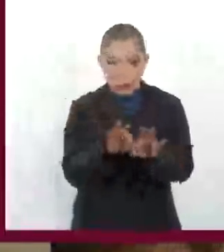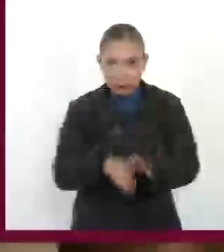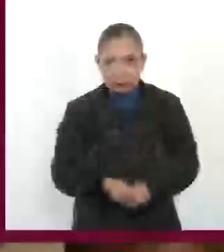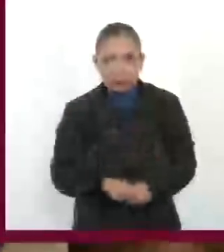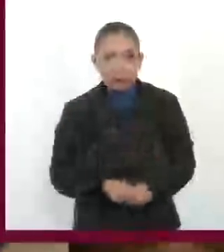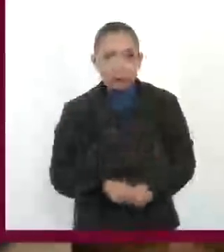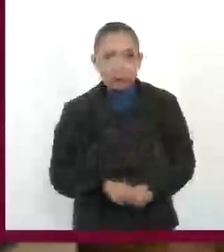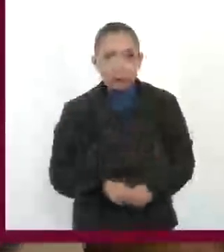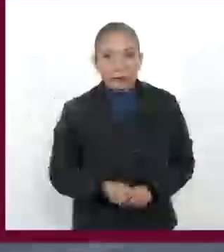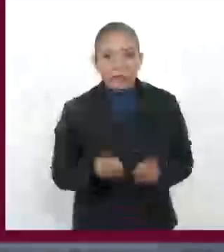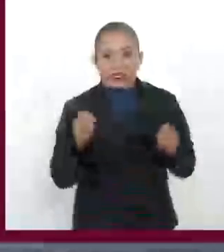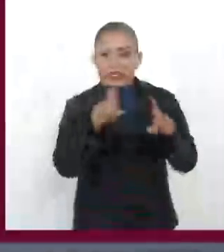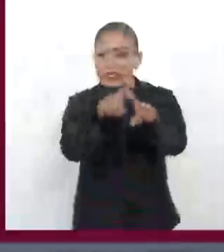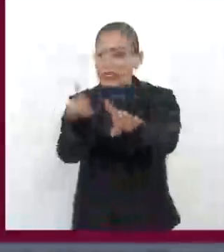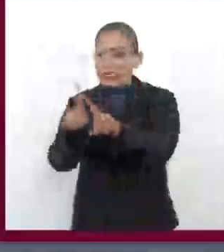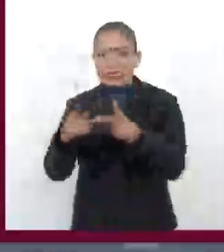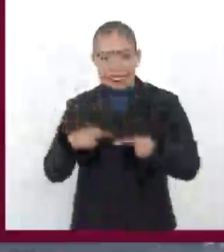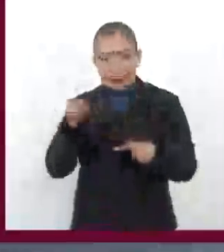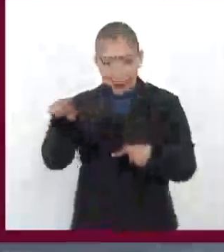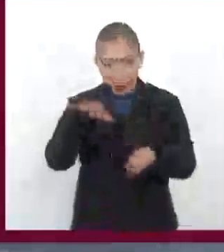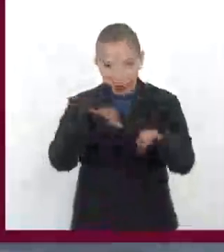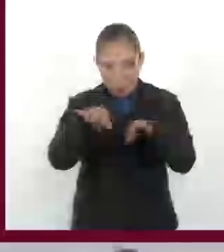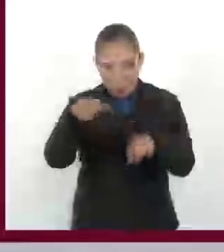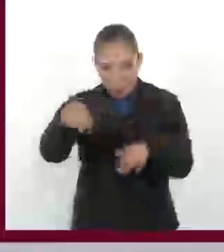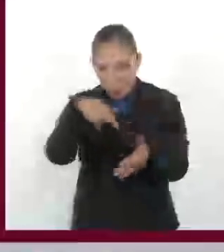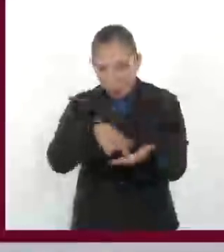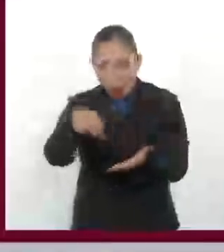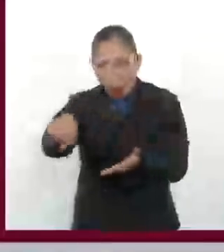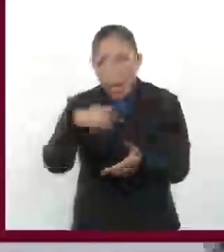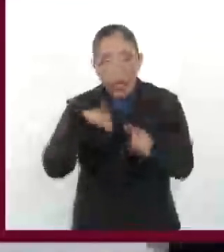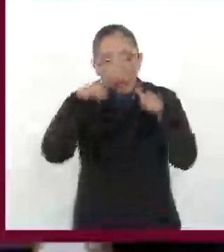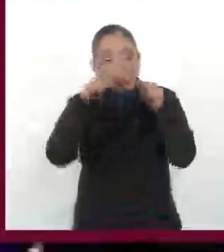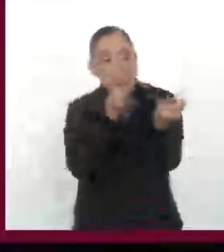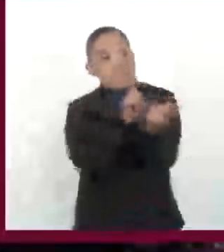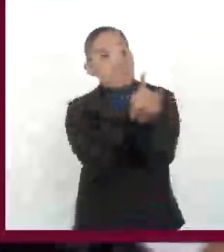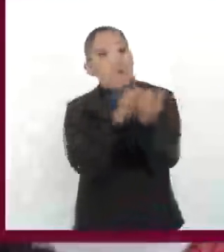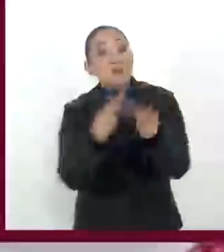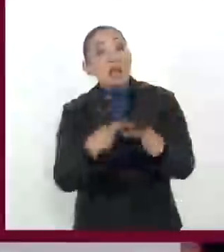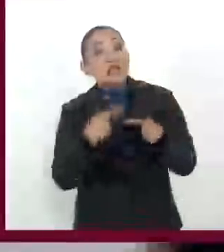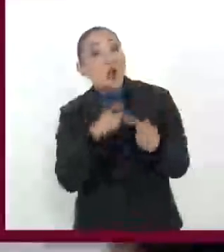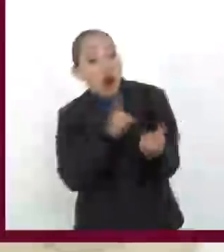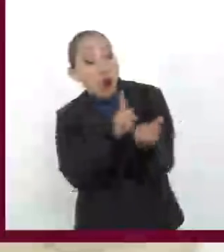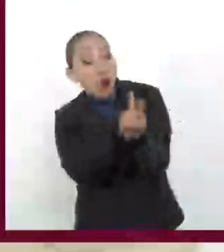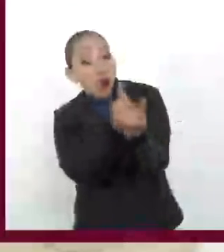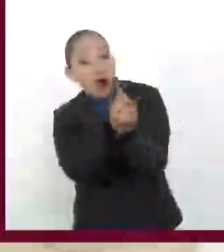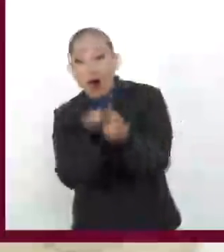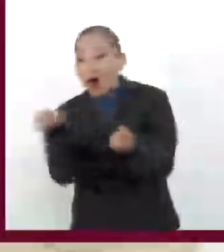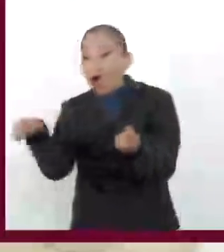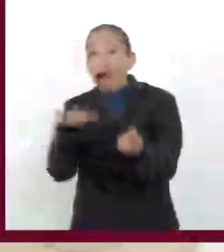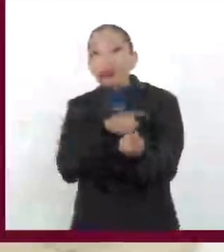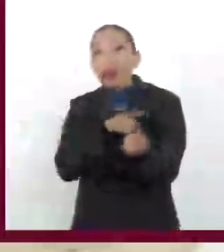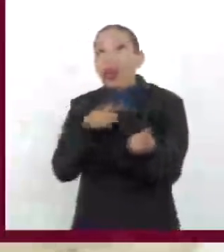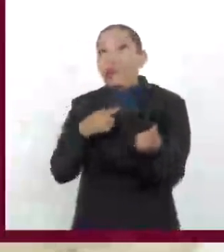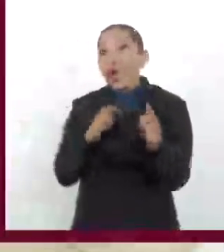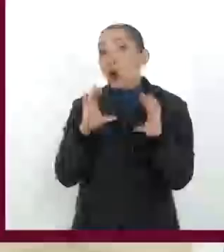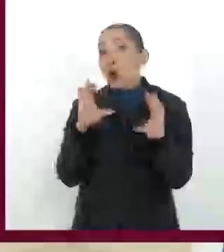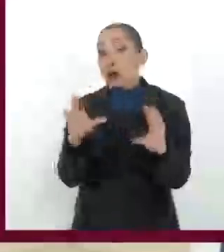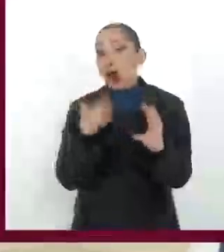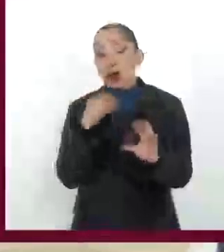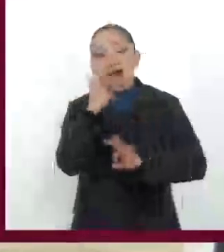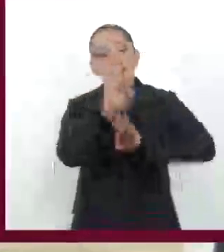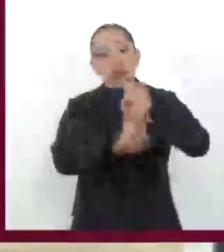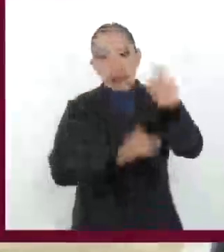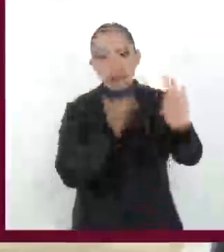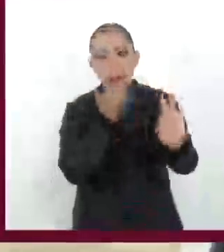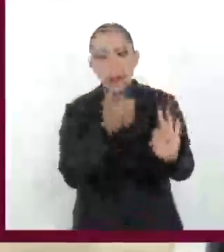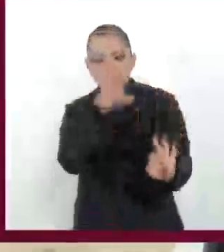es fundamental. Gran número de ellos atienden directamente a las personas, por lo que tienen la obligación de